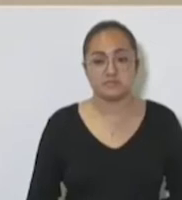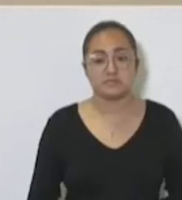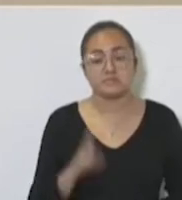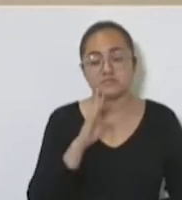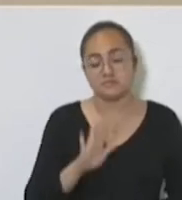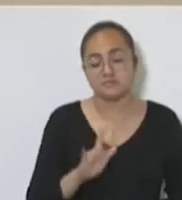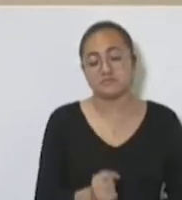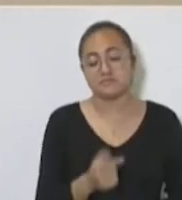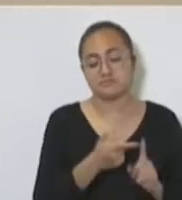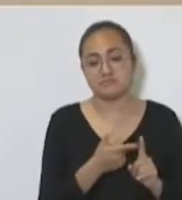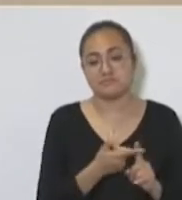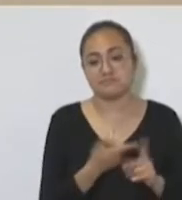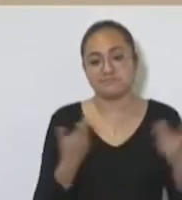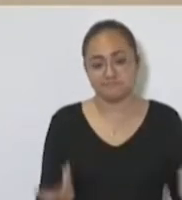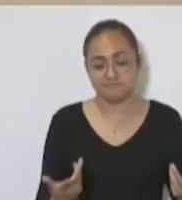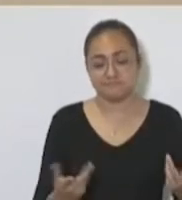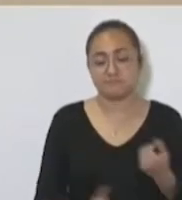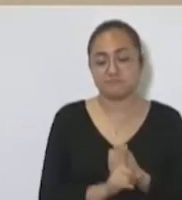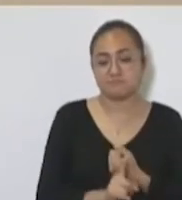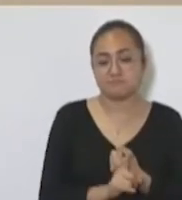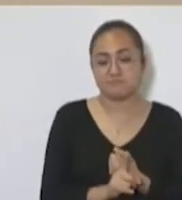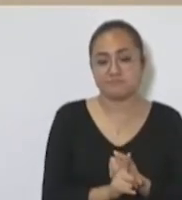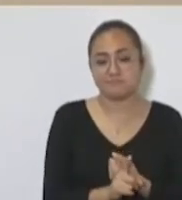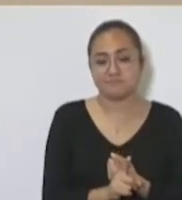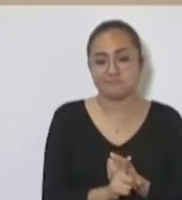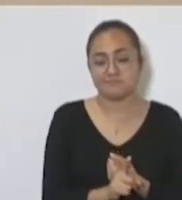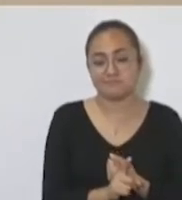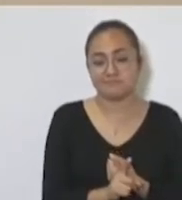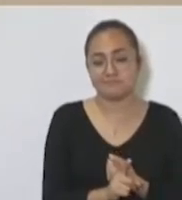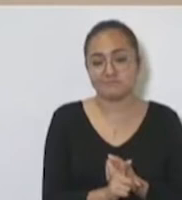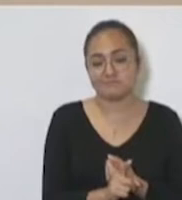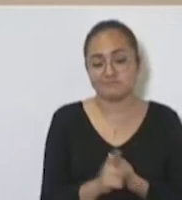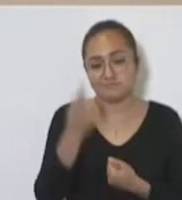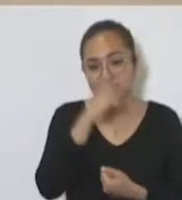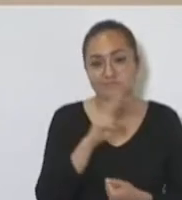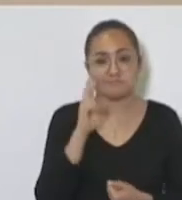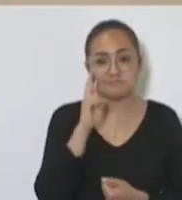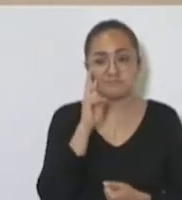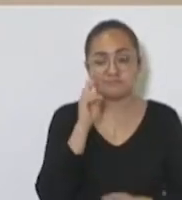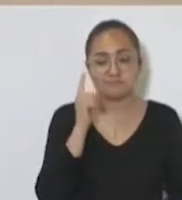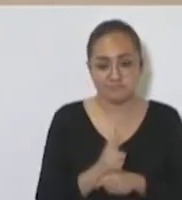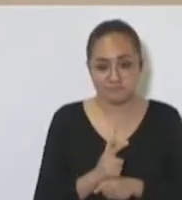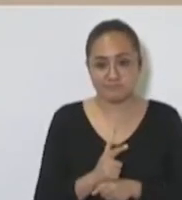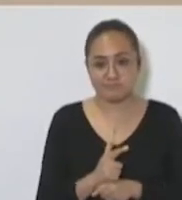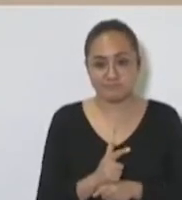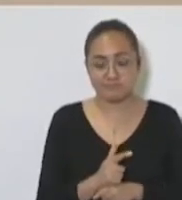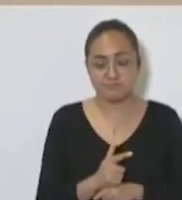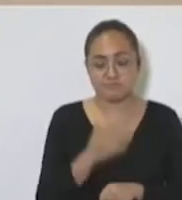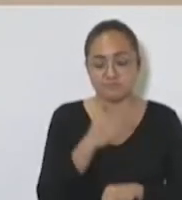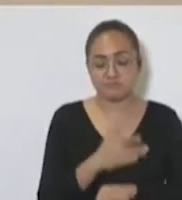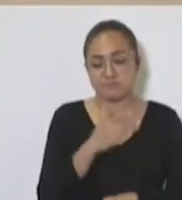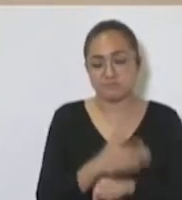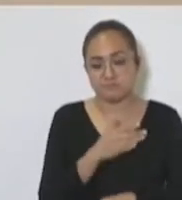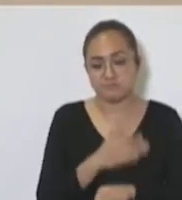primero los procedimientos para determinar sanciones